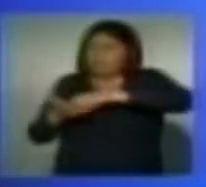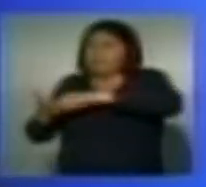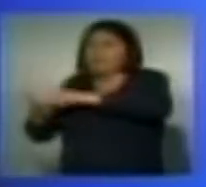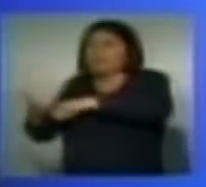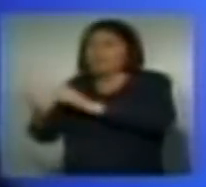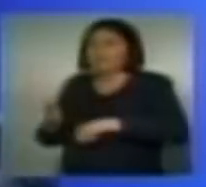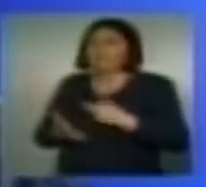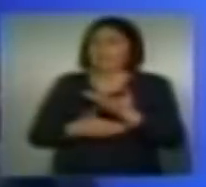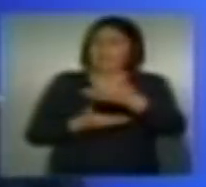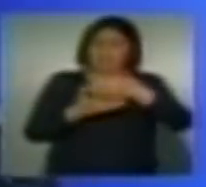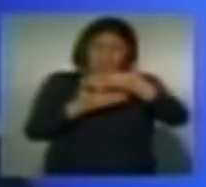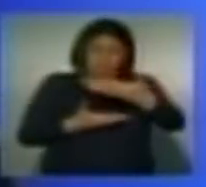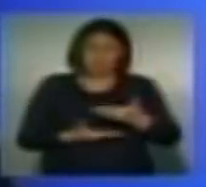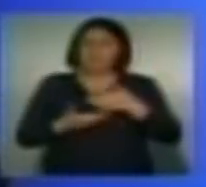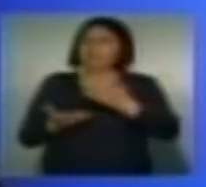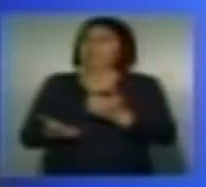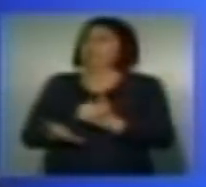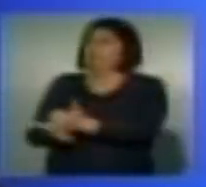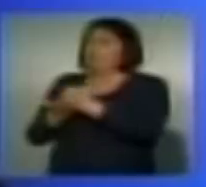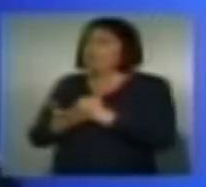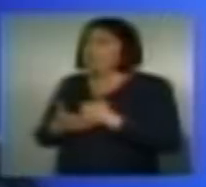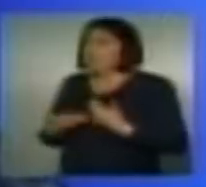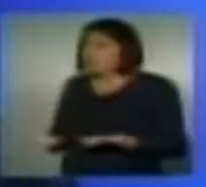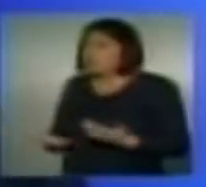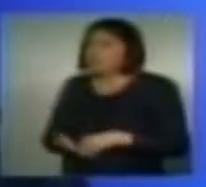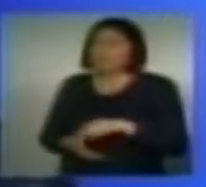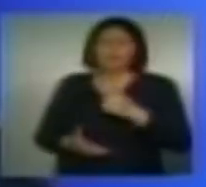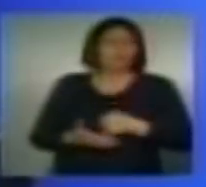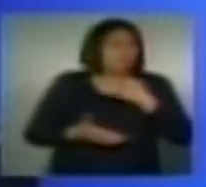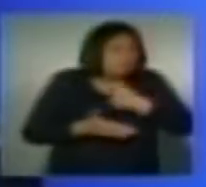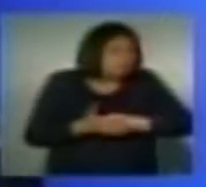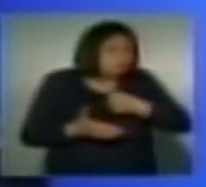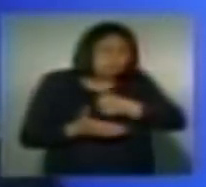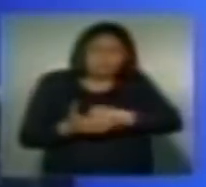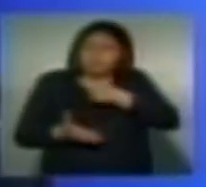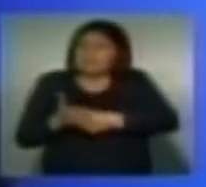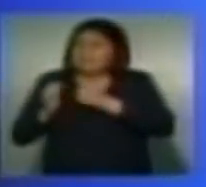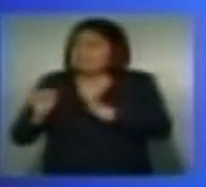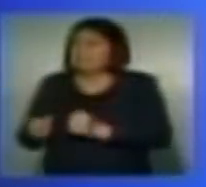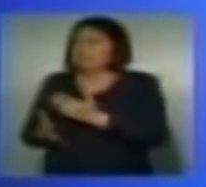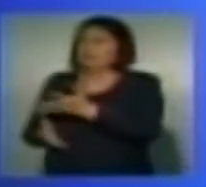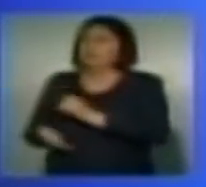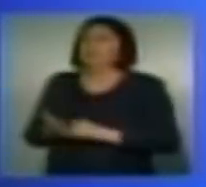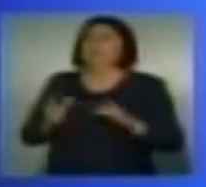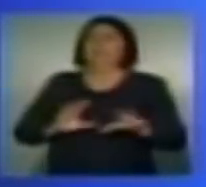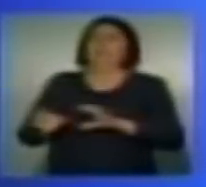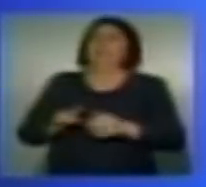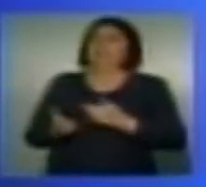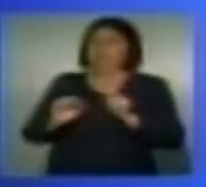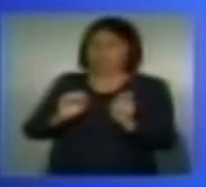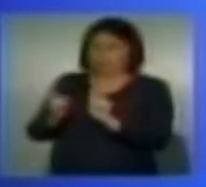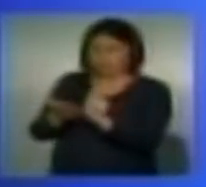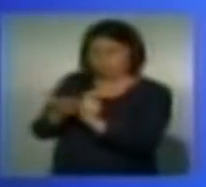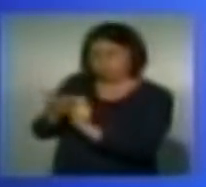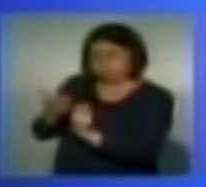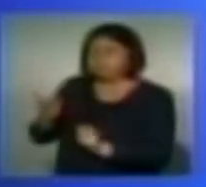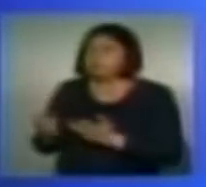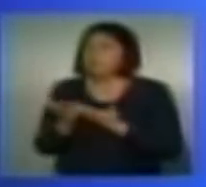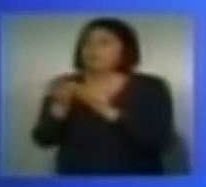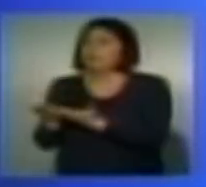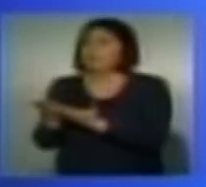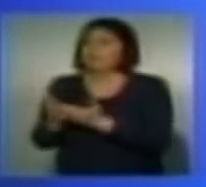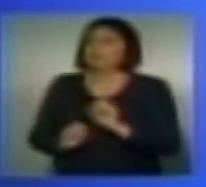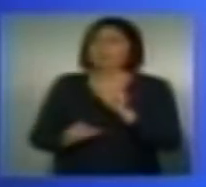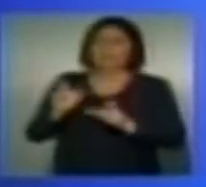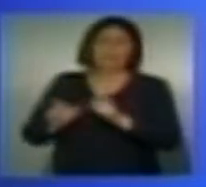inscripción, aquellos que nos han ayudado como guerreros en emitir nuestras propuestas y hacerlas